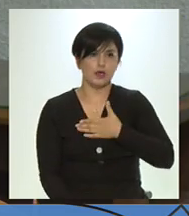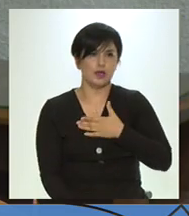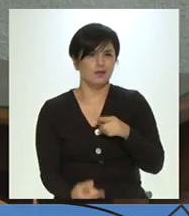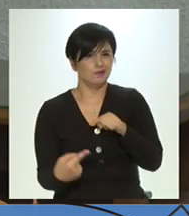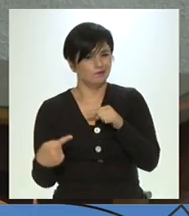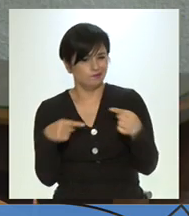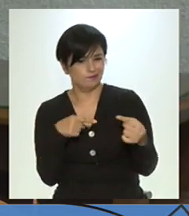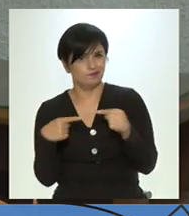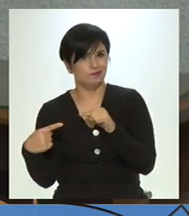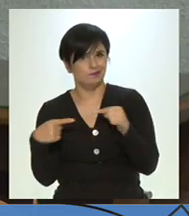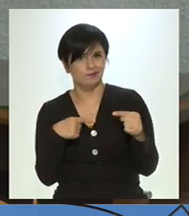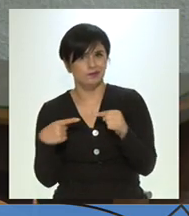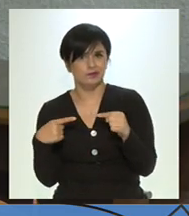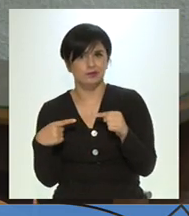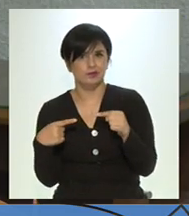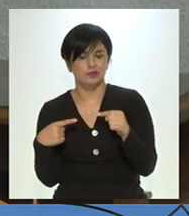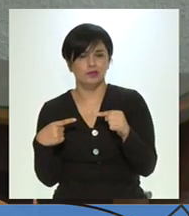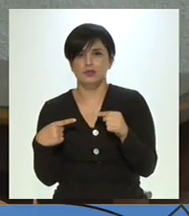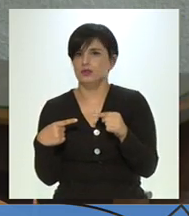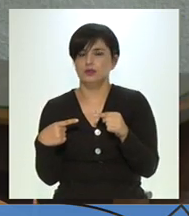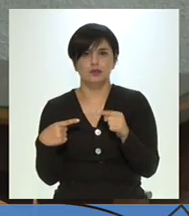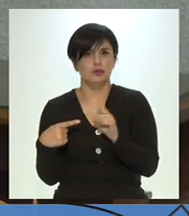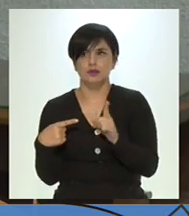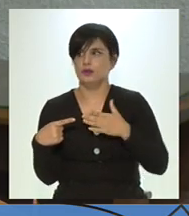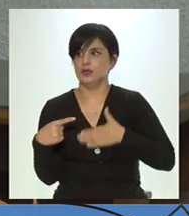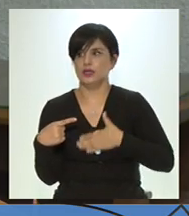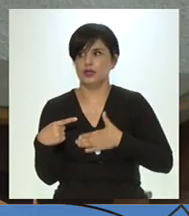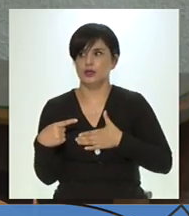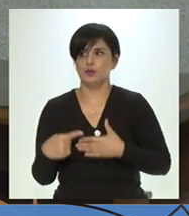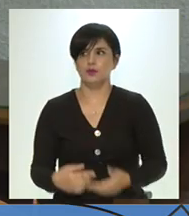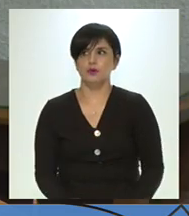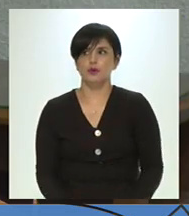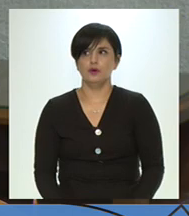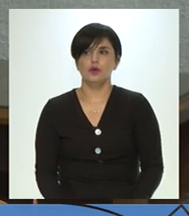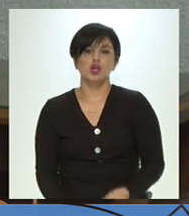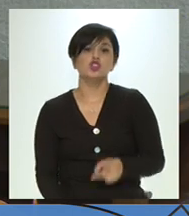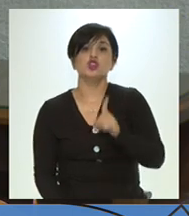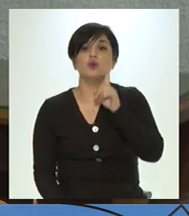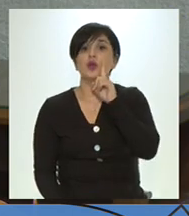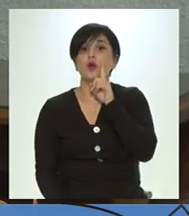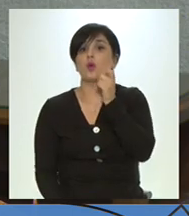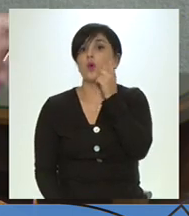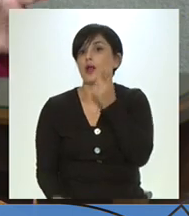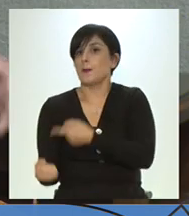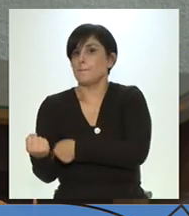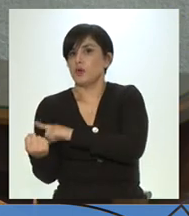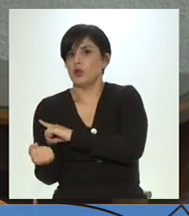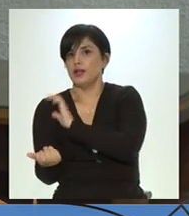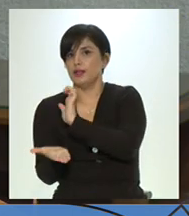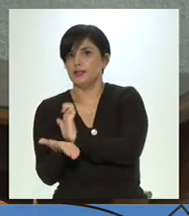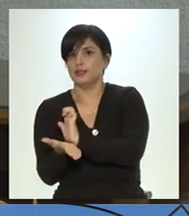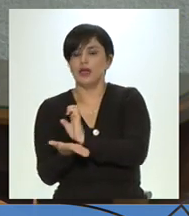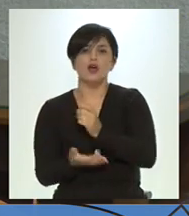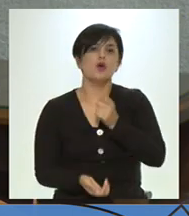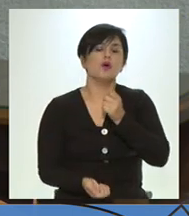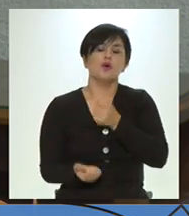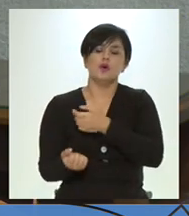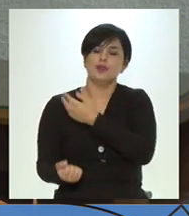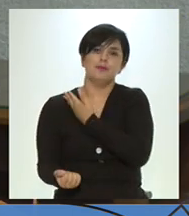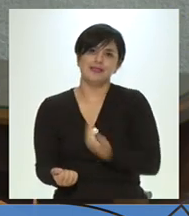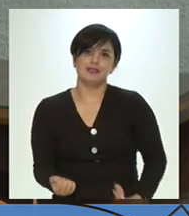permanente e inconducente sobre atribuciones del ejecutivo y del congreso relativas a urgencias y proyectos